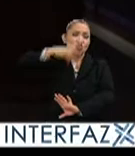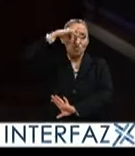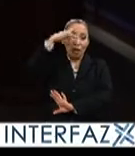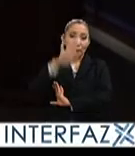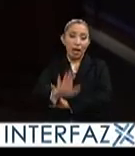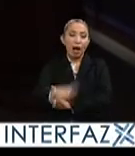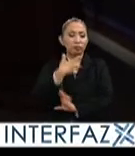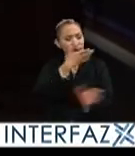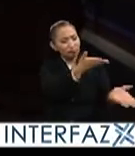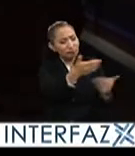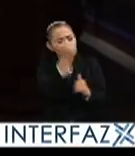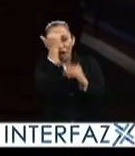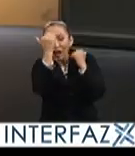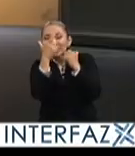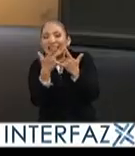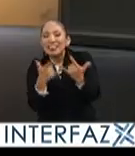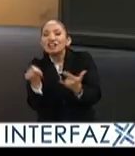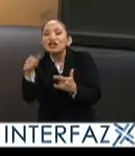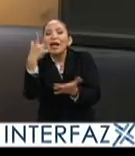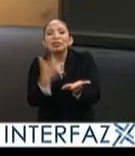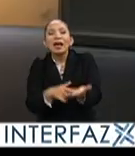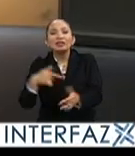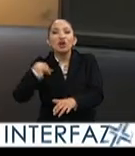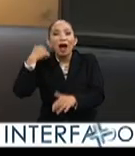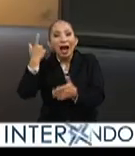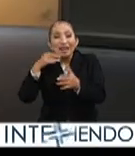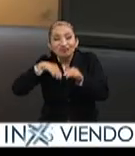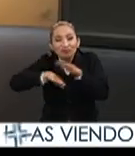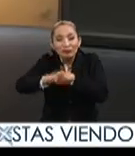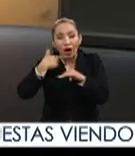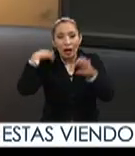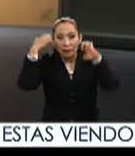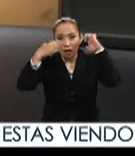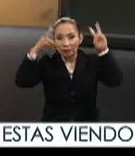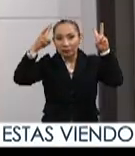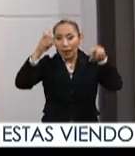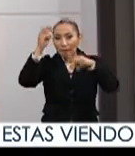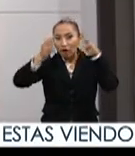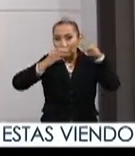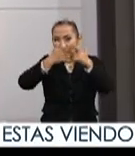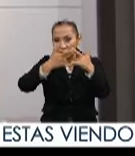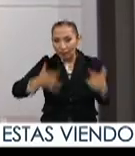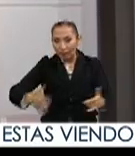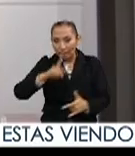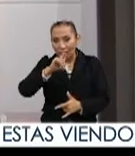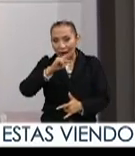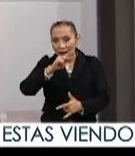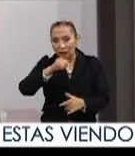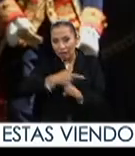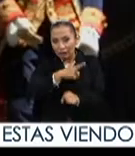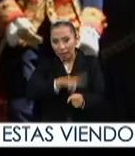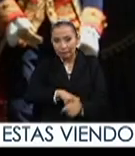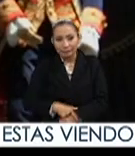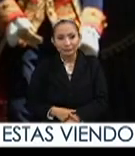México invita a conocer la historia que resguarda entre sus muros con la exposición del Museo Histórico de Palacio Nacional. Creo que aquí lo que es